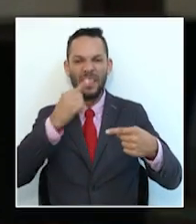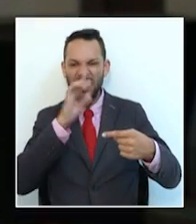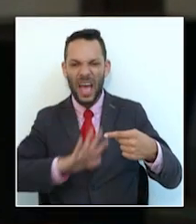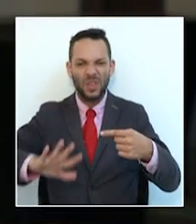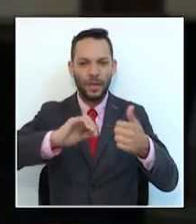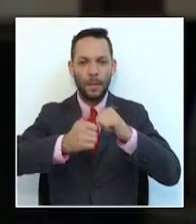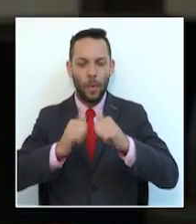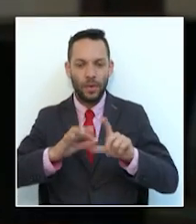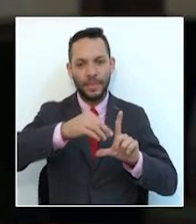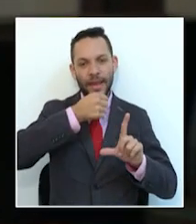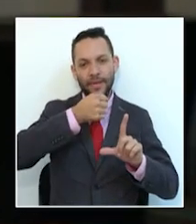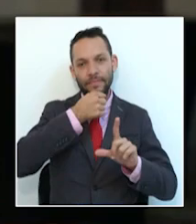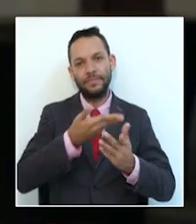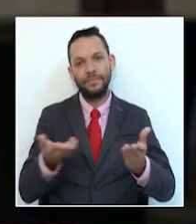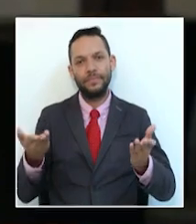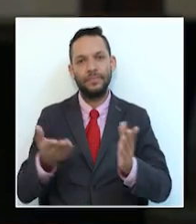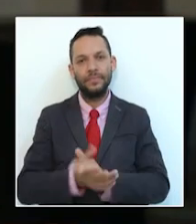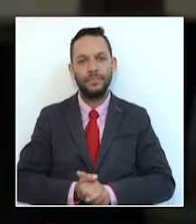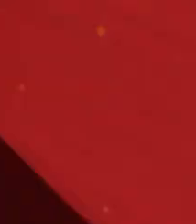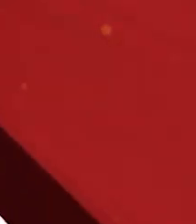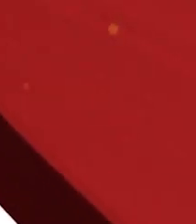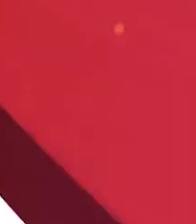Telecafé, Telecafé Noticias.